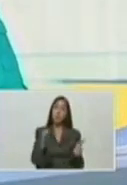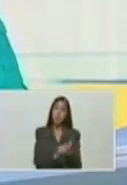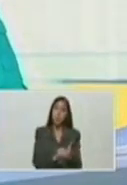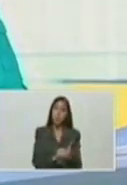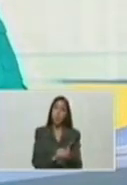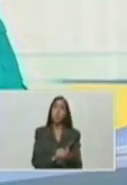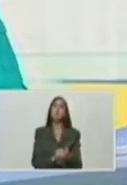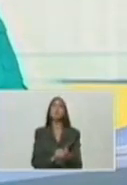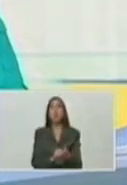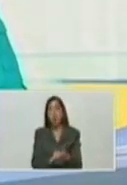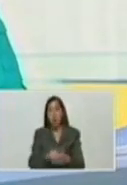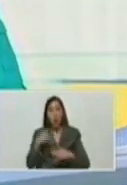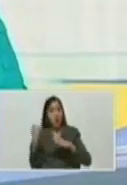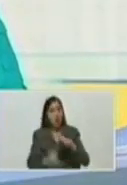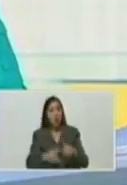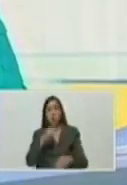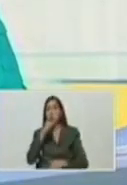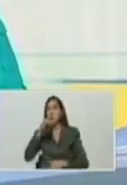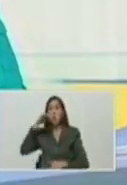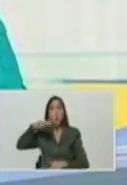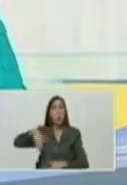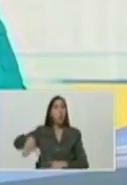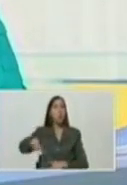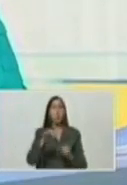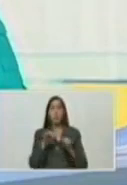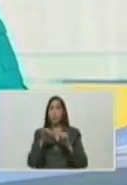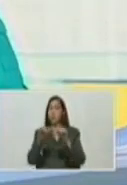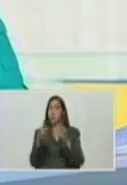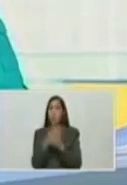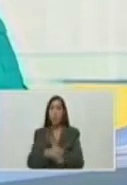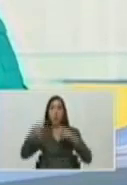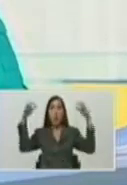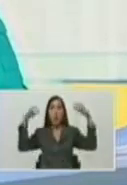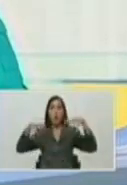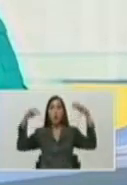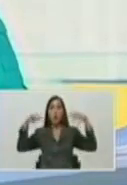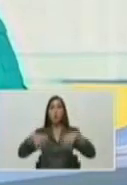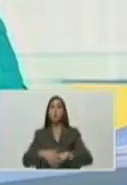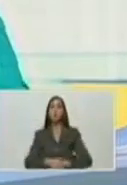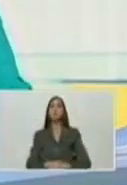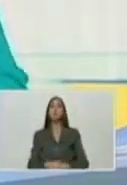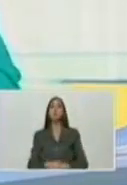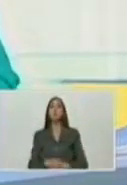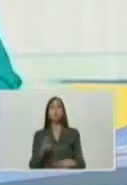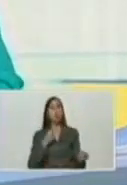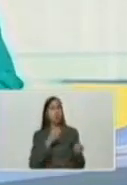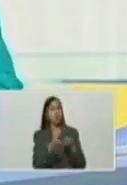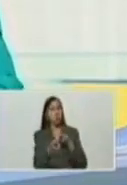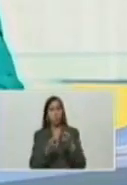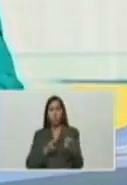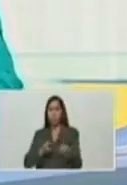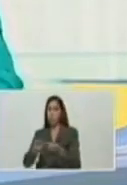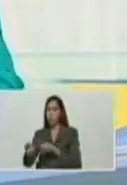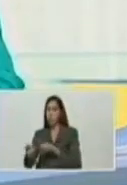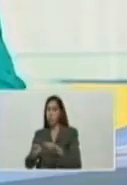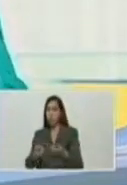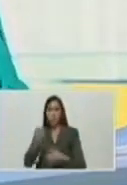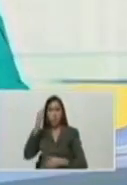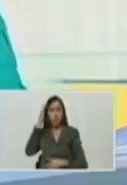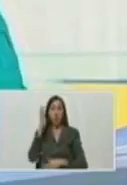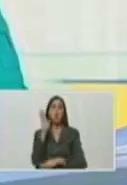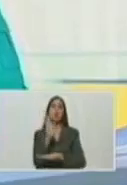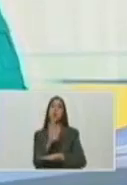INAMET mantenga informado a nuestro pueblo permanentemente y mantengamos las medidas de